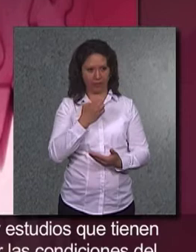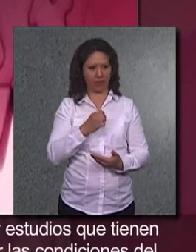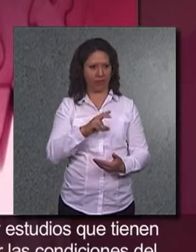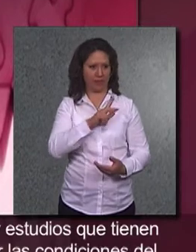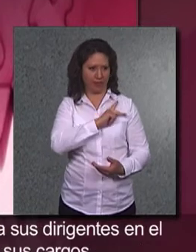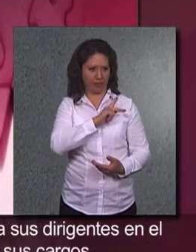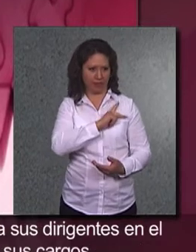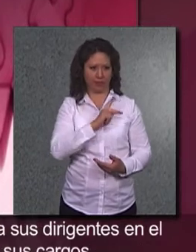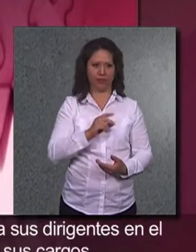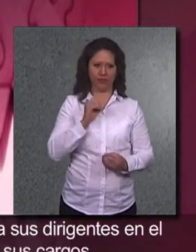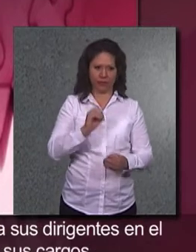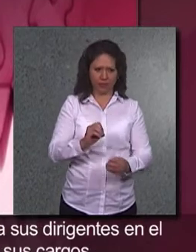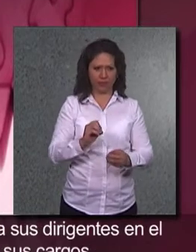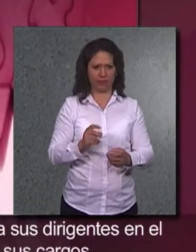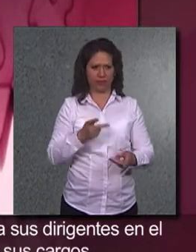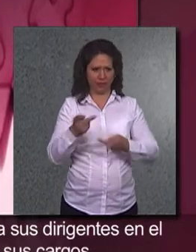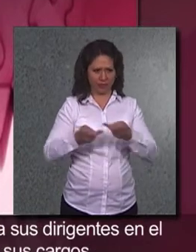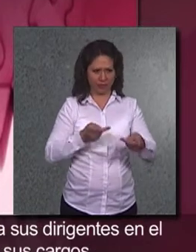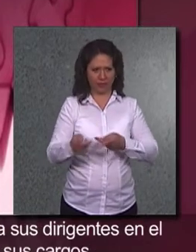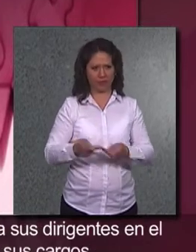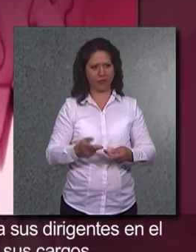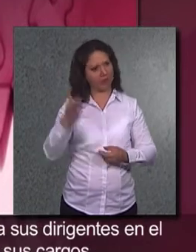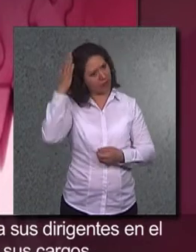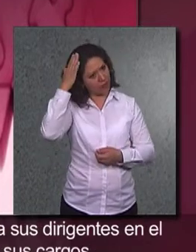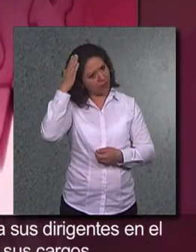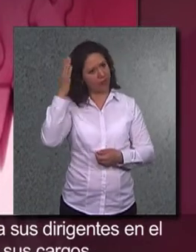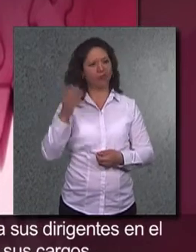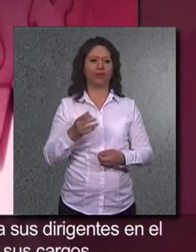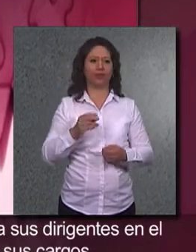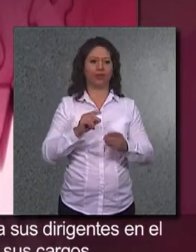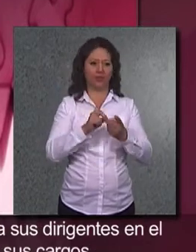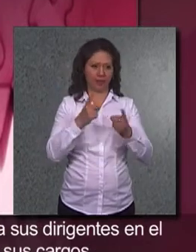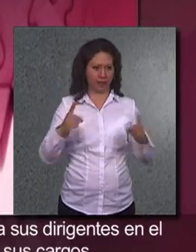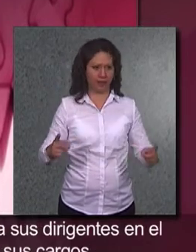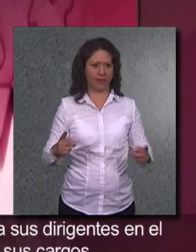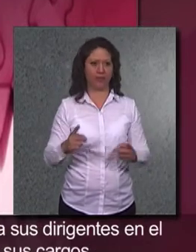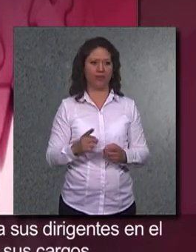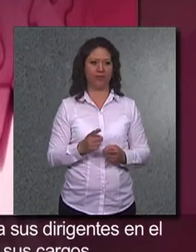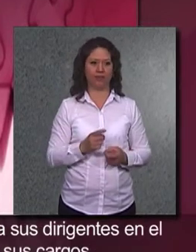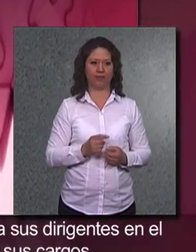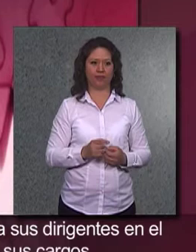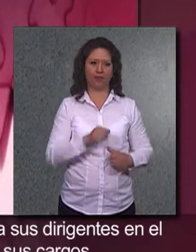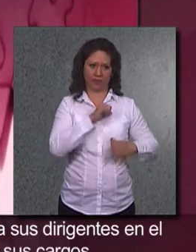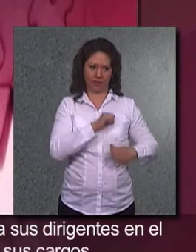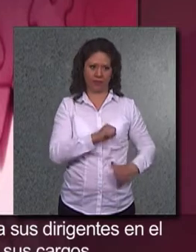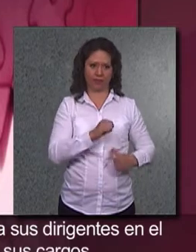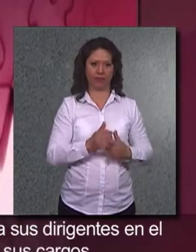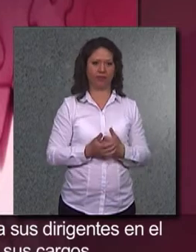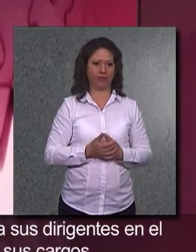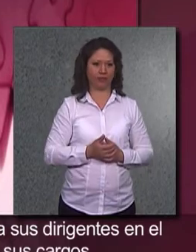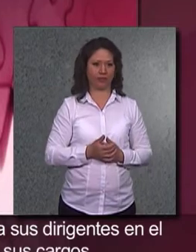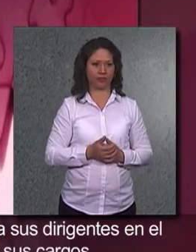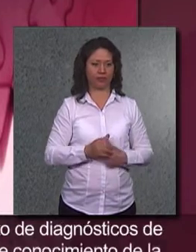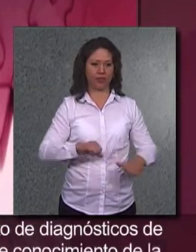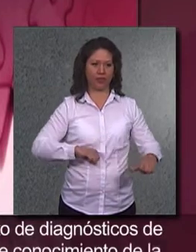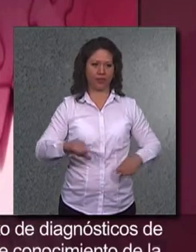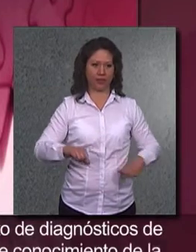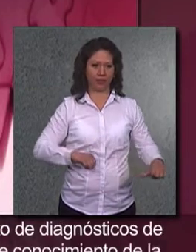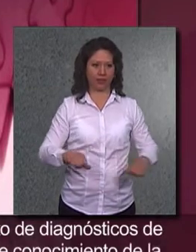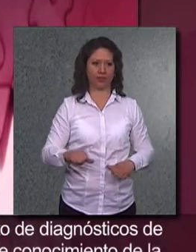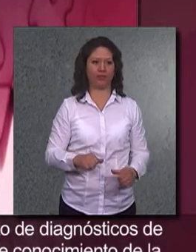las condiciones del partido o bien preparar a sus dirigentes en el desempeño de sus cargos